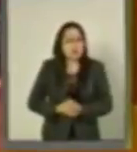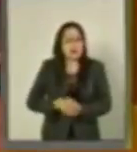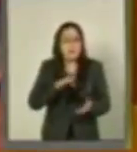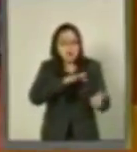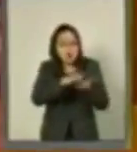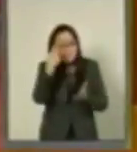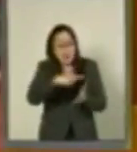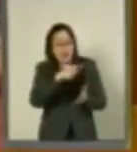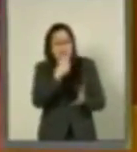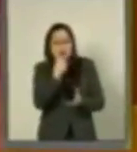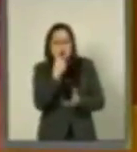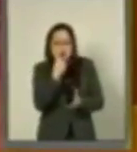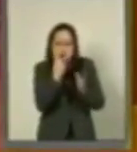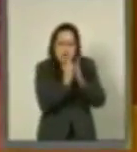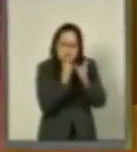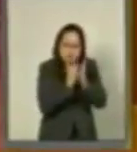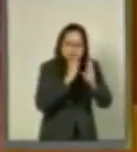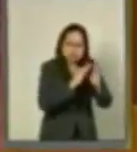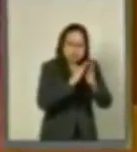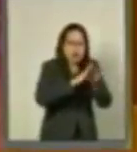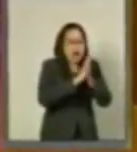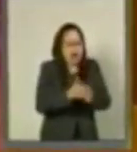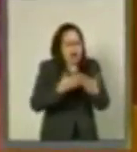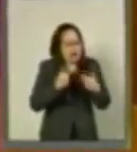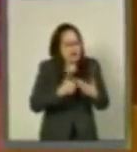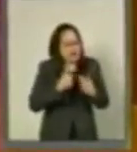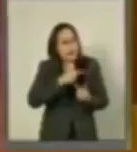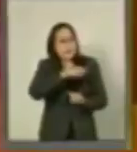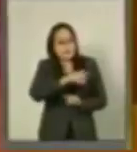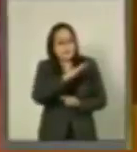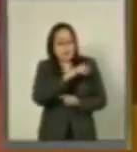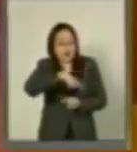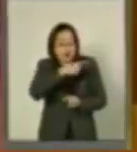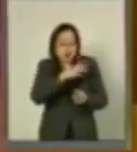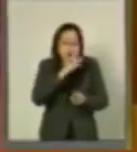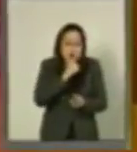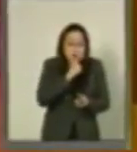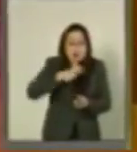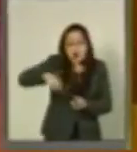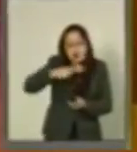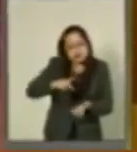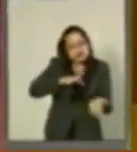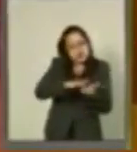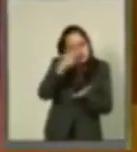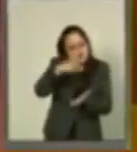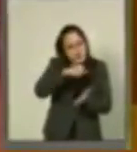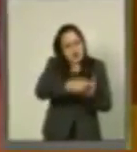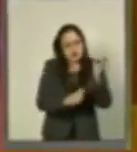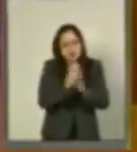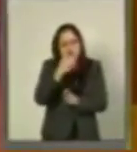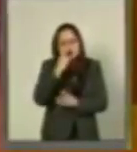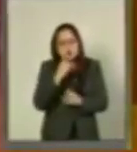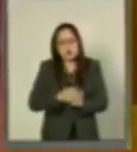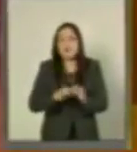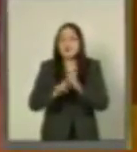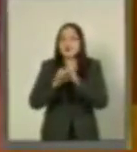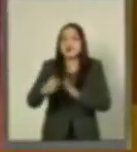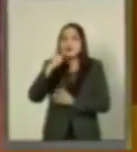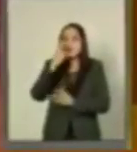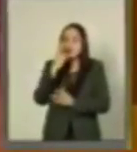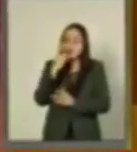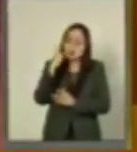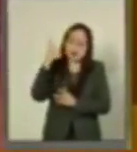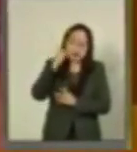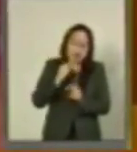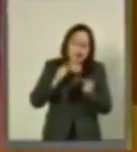esos policías que ellos no han podido. Pero le puedo poner muchos ejemplos, muchos, desde Guerrero, de